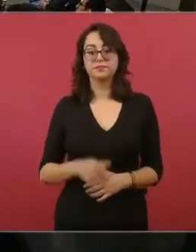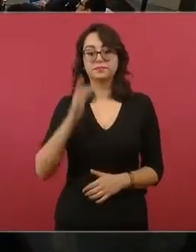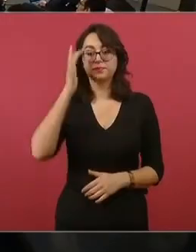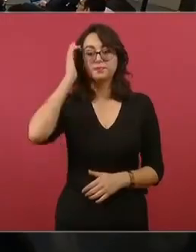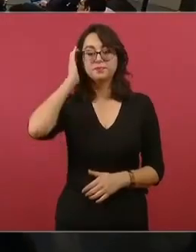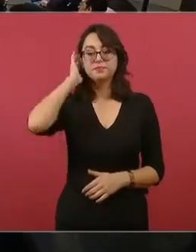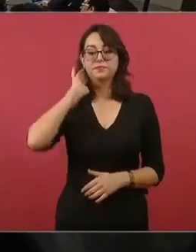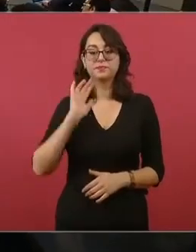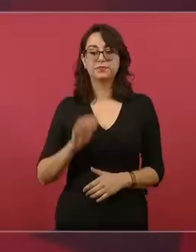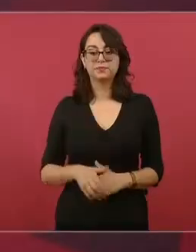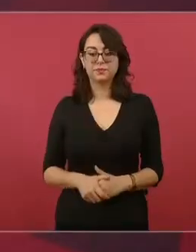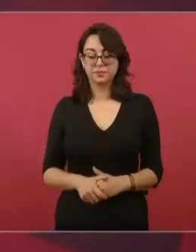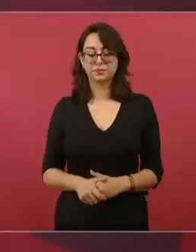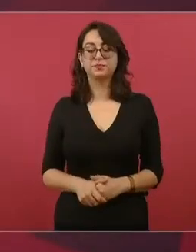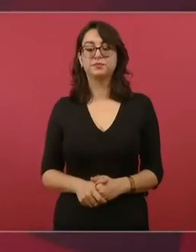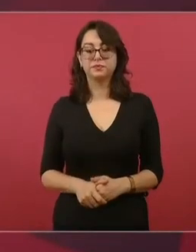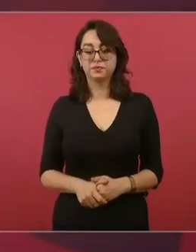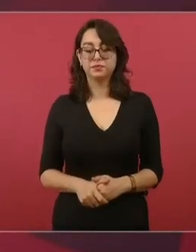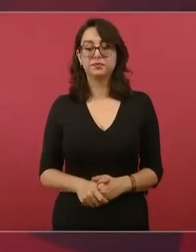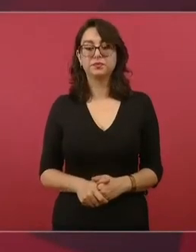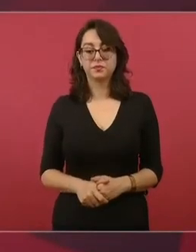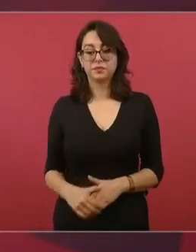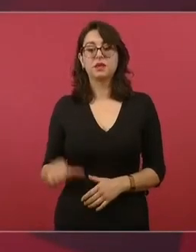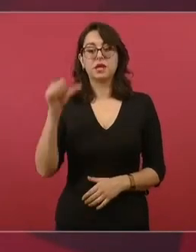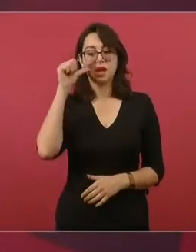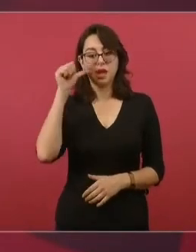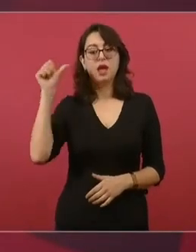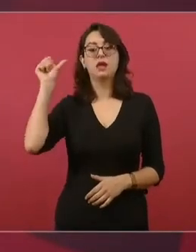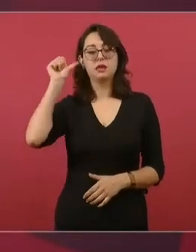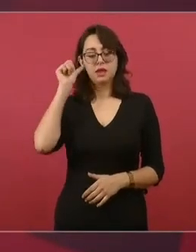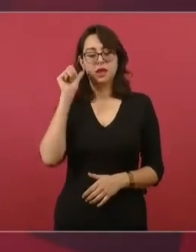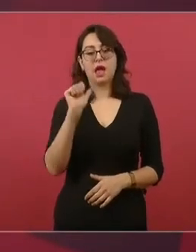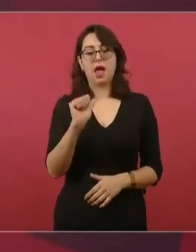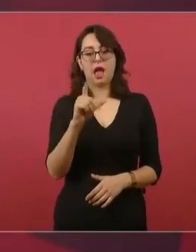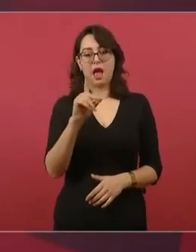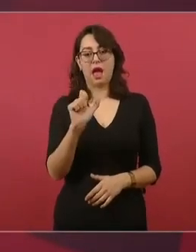Ayer, en efecto, me presentó